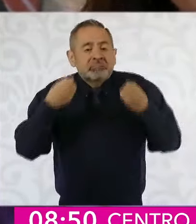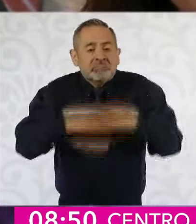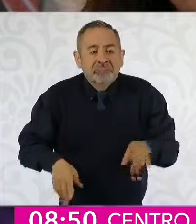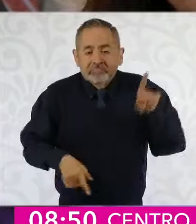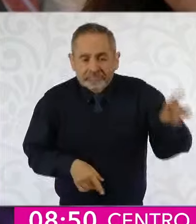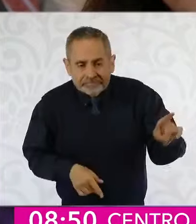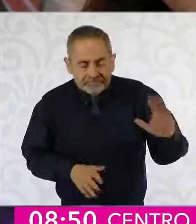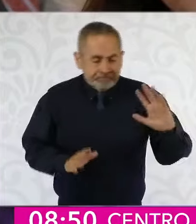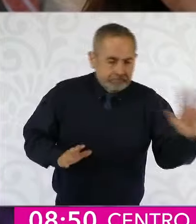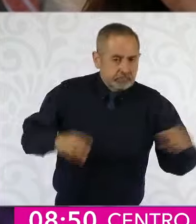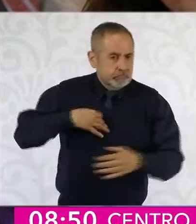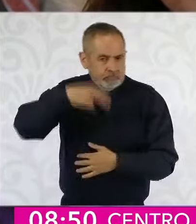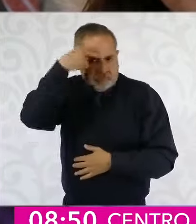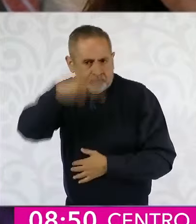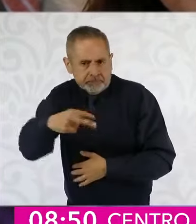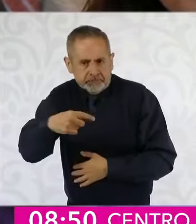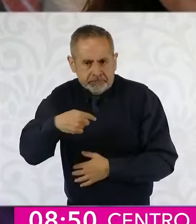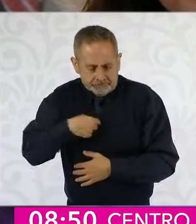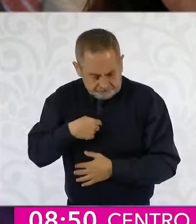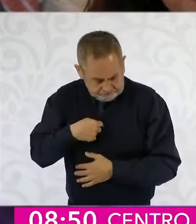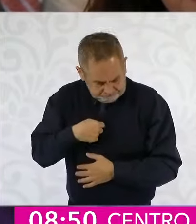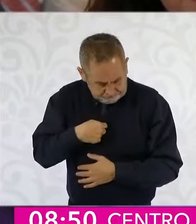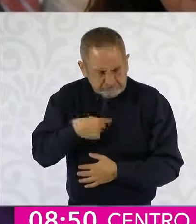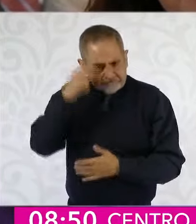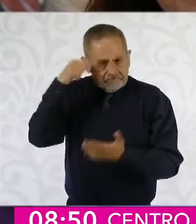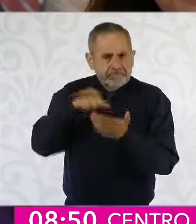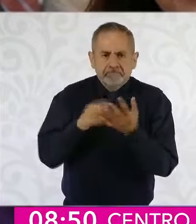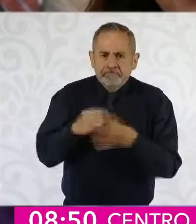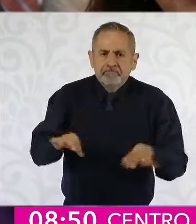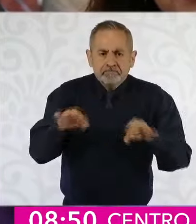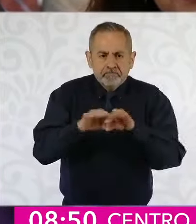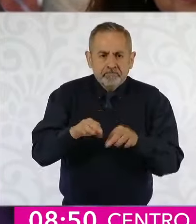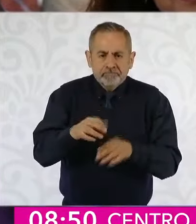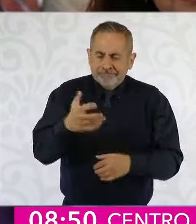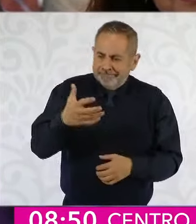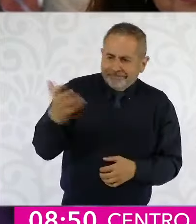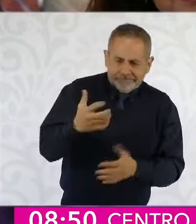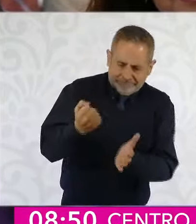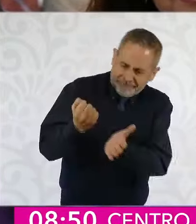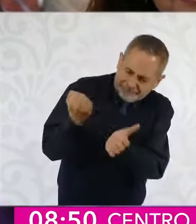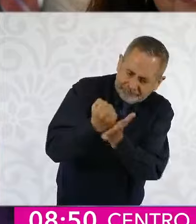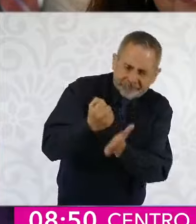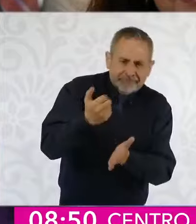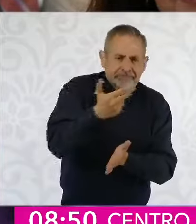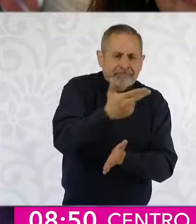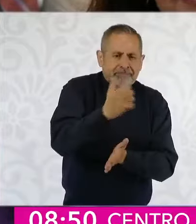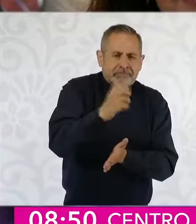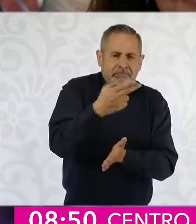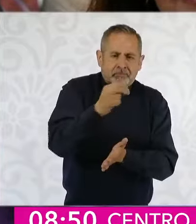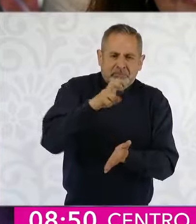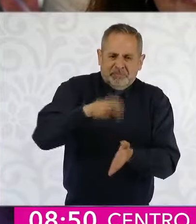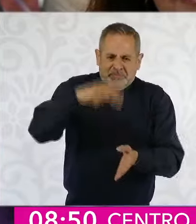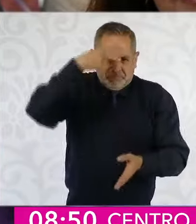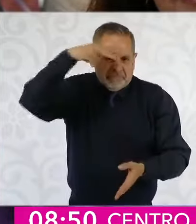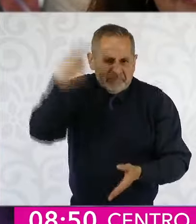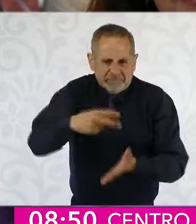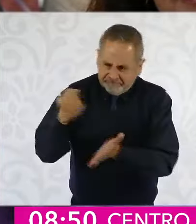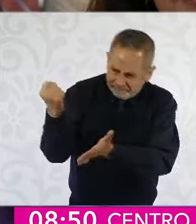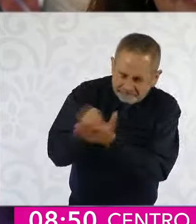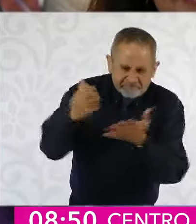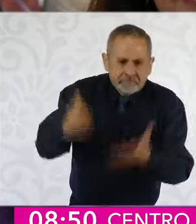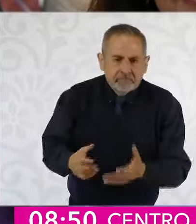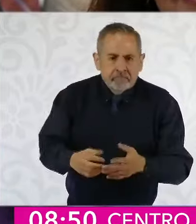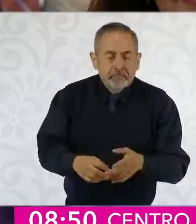México, yo creo que también es muy importante hacer las cosas en México. La deportación que va a hacer, no sé qué